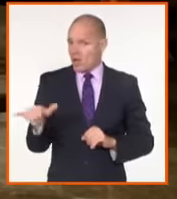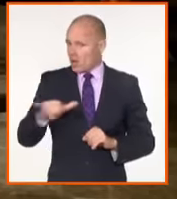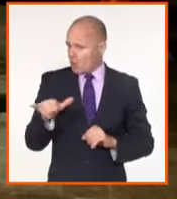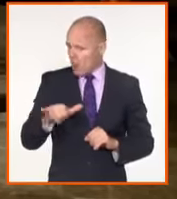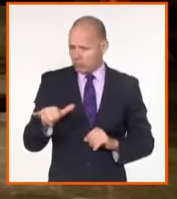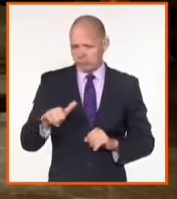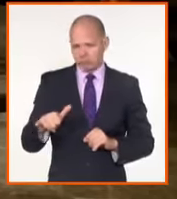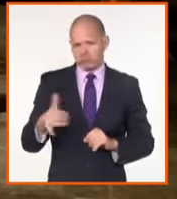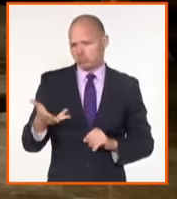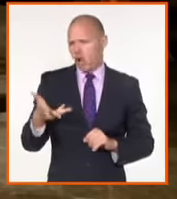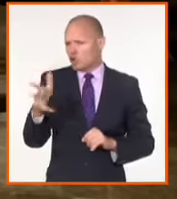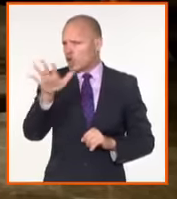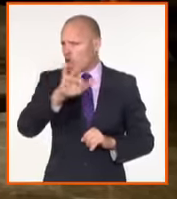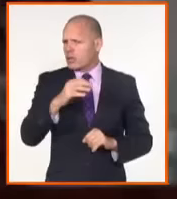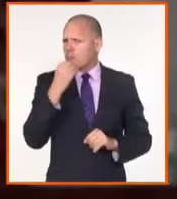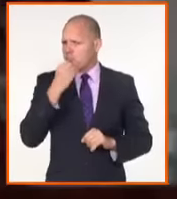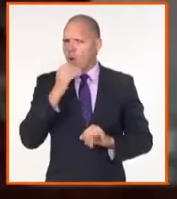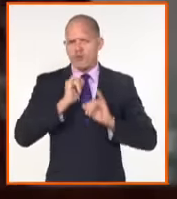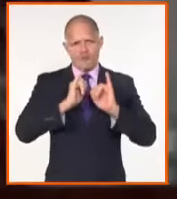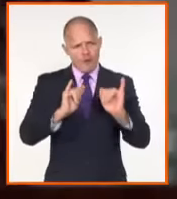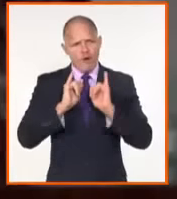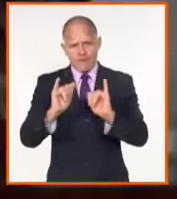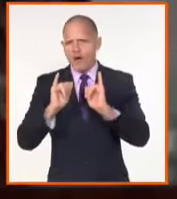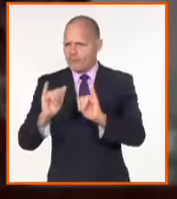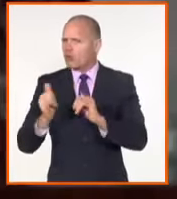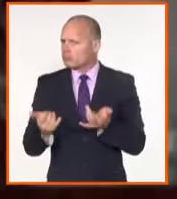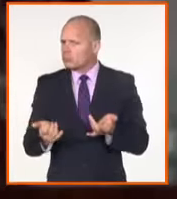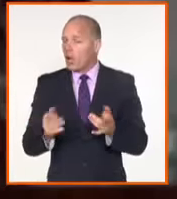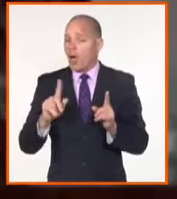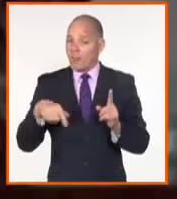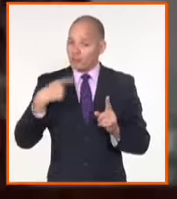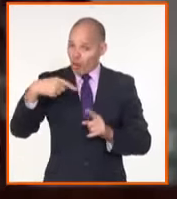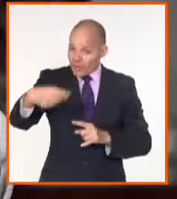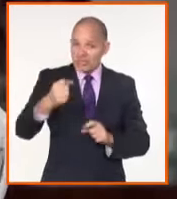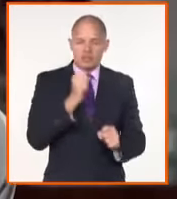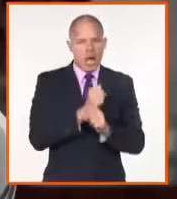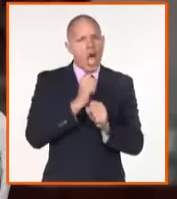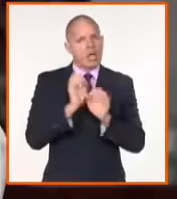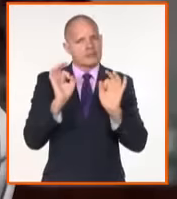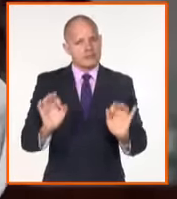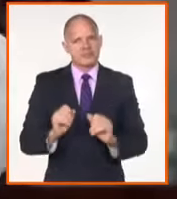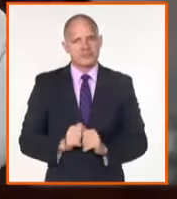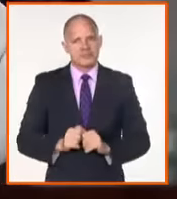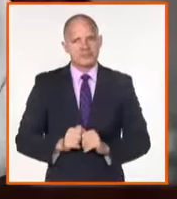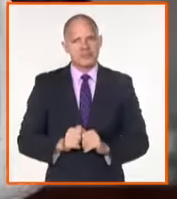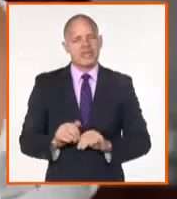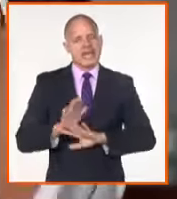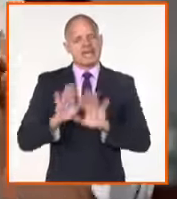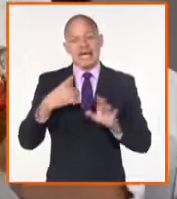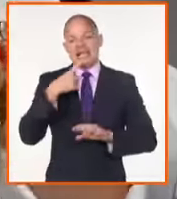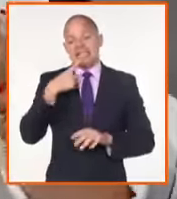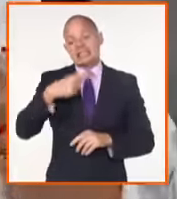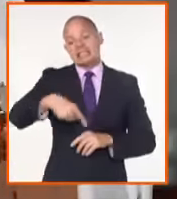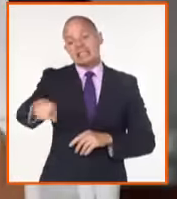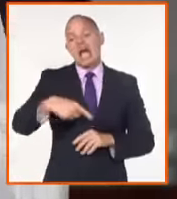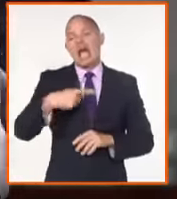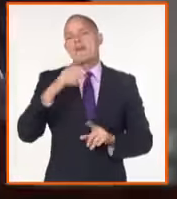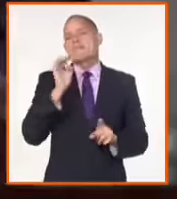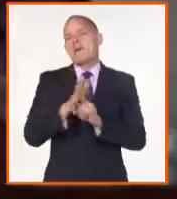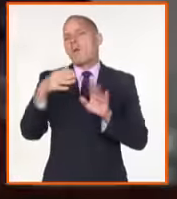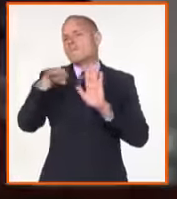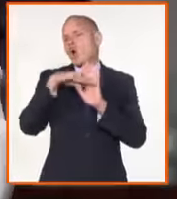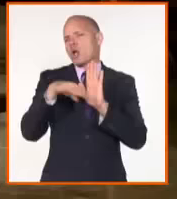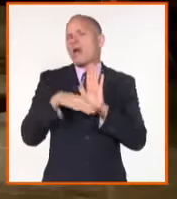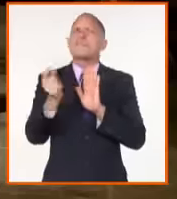de comunicar algo, porque todos los días estamos trabajando los problemas del bueno, país. Por ahí se filtra que va a haber